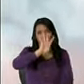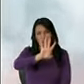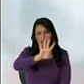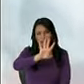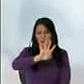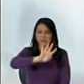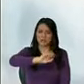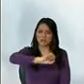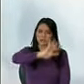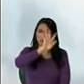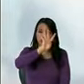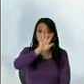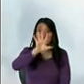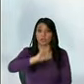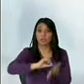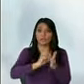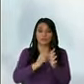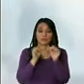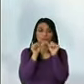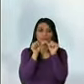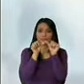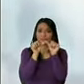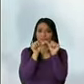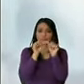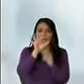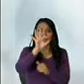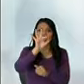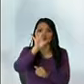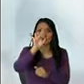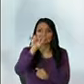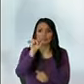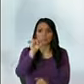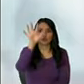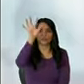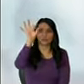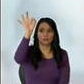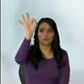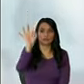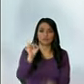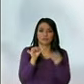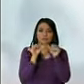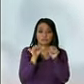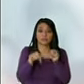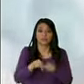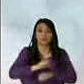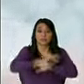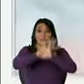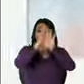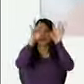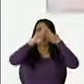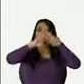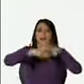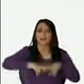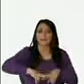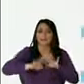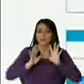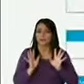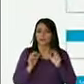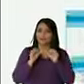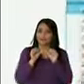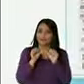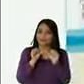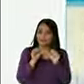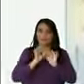4:45. Esto no se ha movido. El 98.5 no se ha movido. Así es, yo lo revisé tempranito, apenas me despertaba y seguía igual,